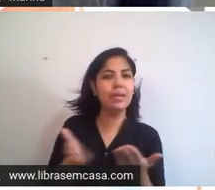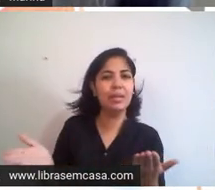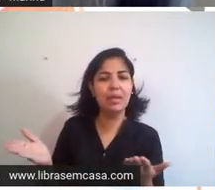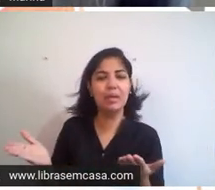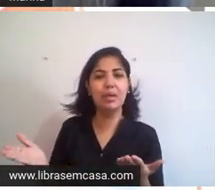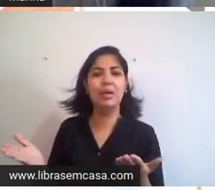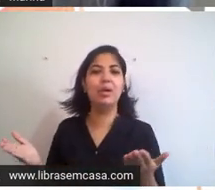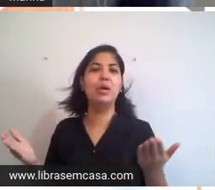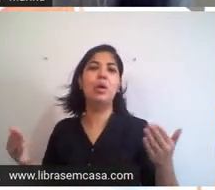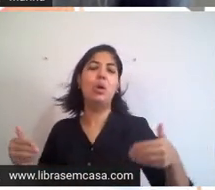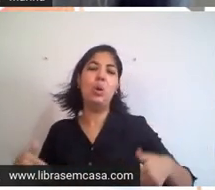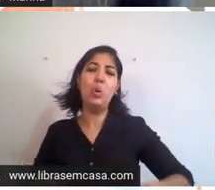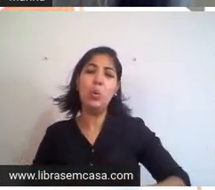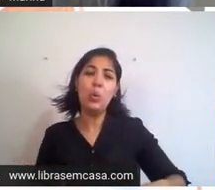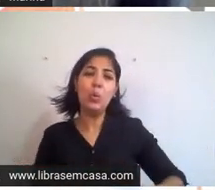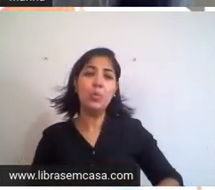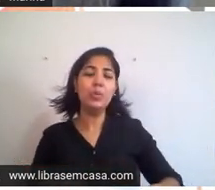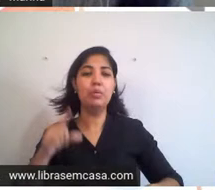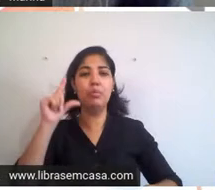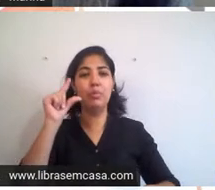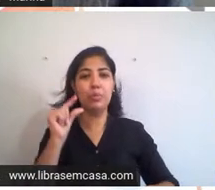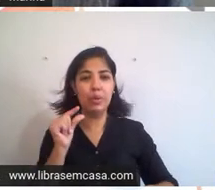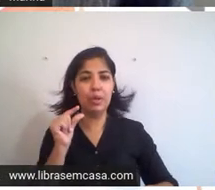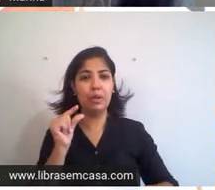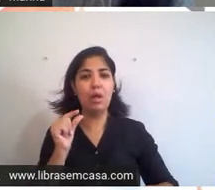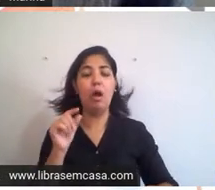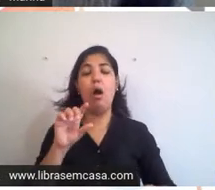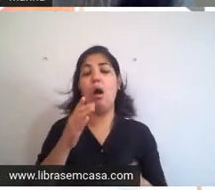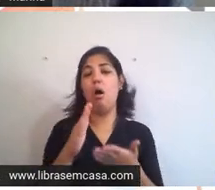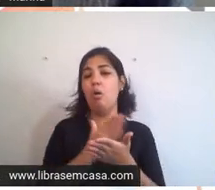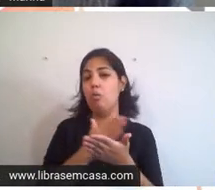una manera más íntima, ¿no?